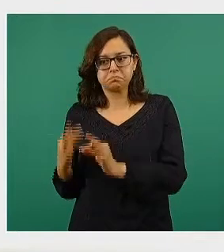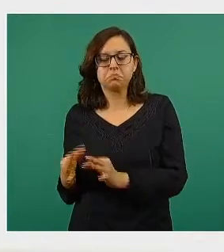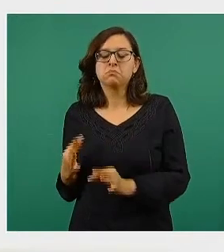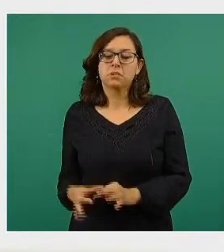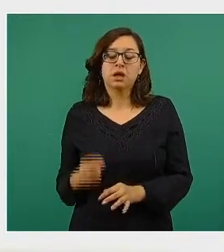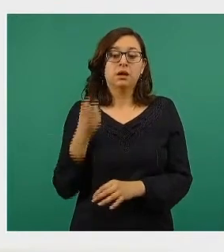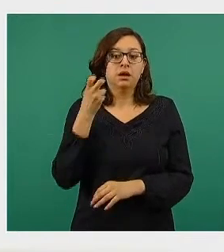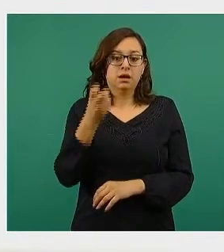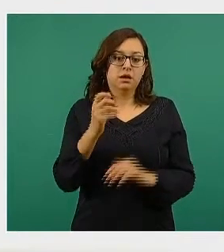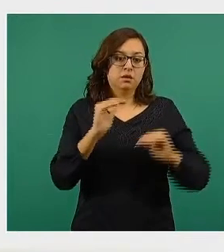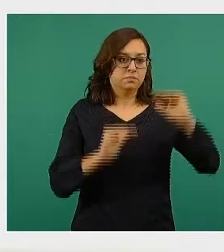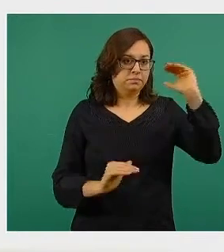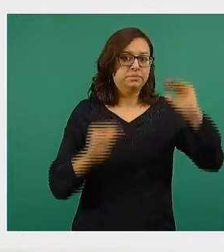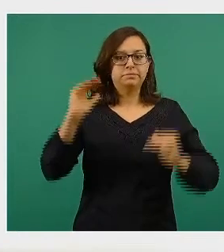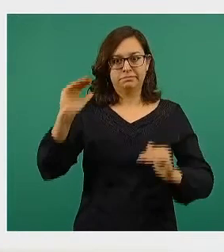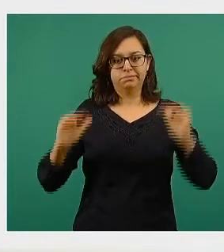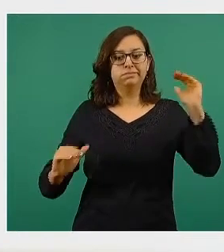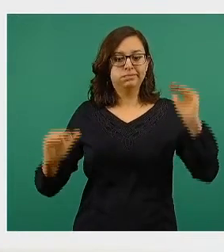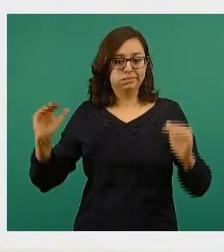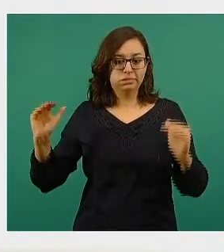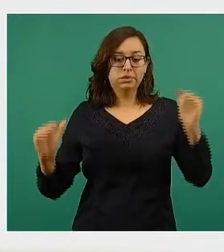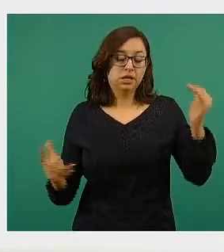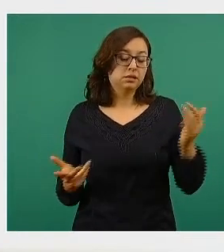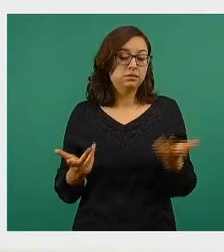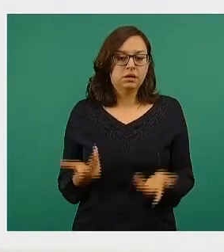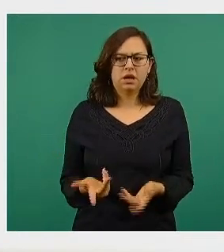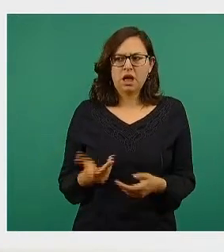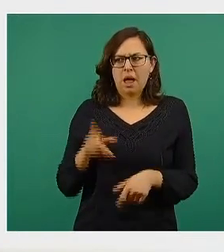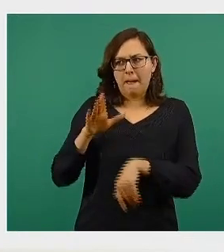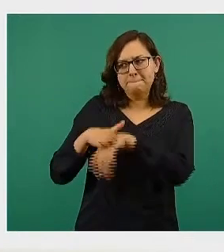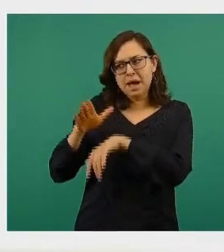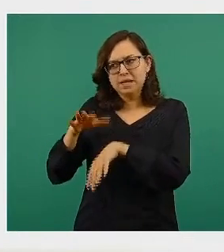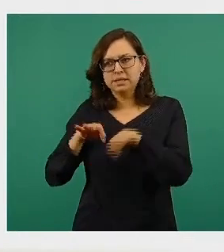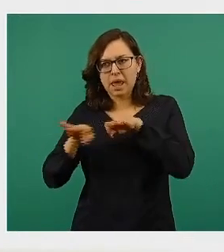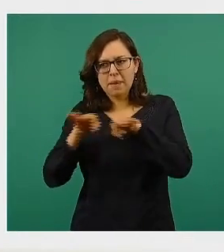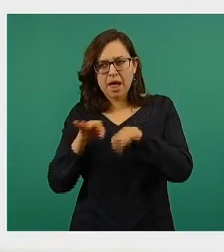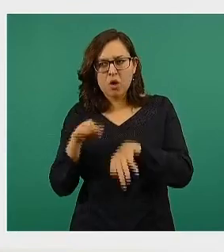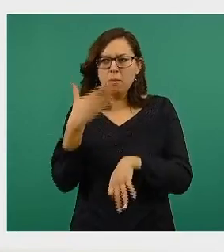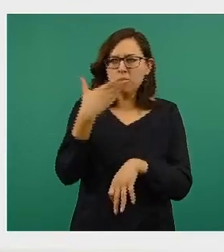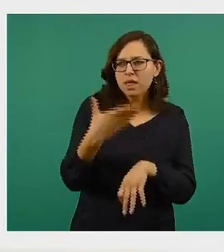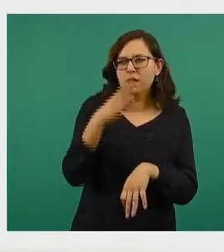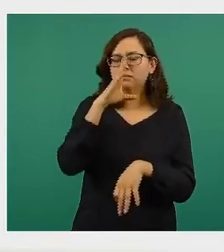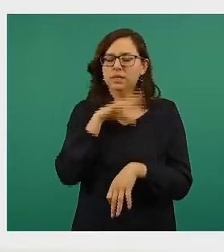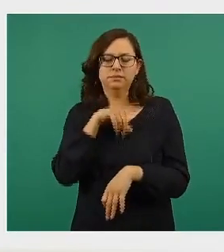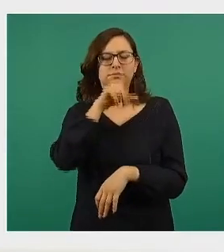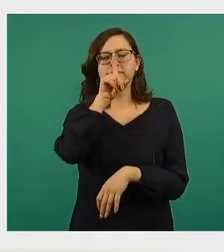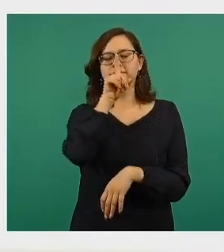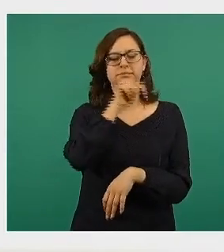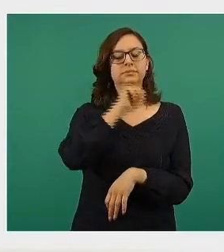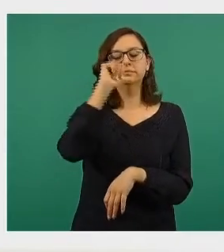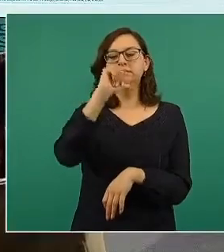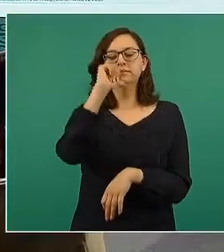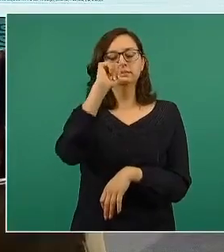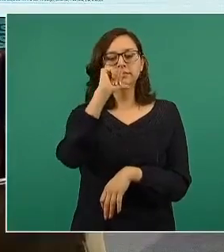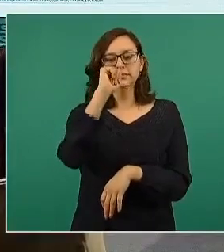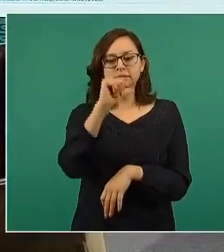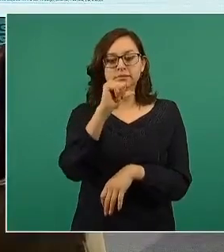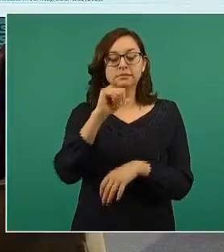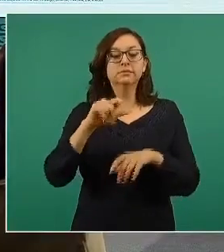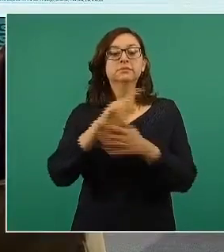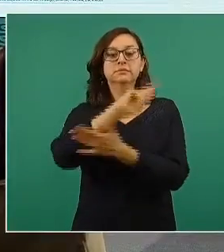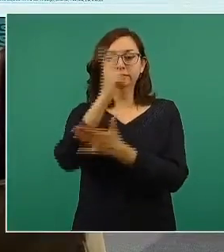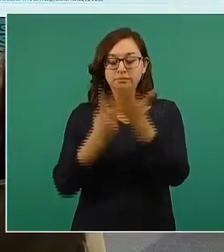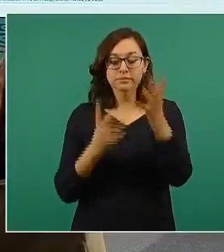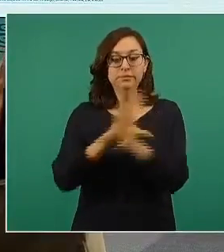estados. No habla nada respecto a productividad o improductividad de cada entidad federativa, y todo el programa es un